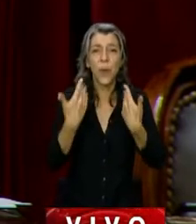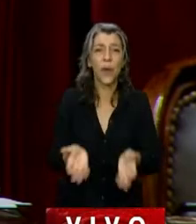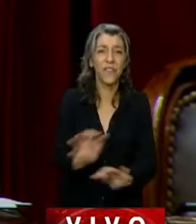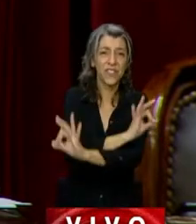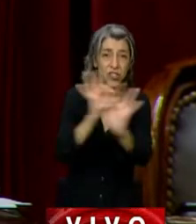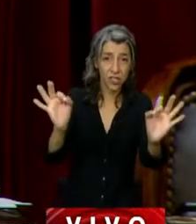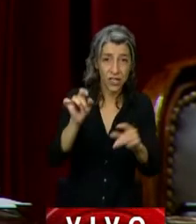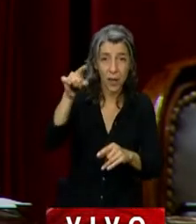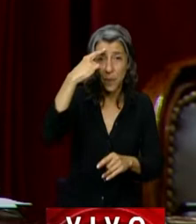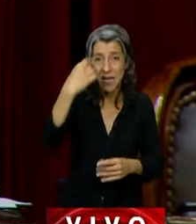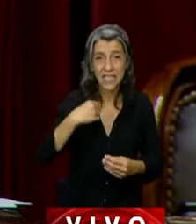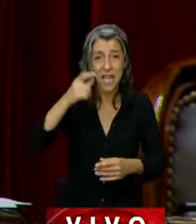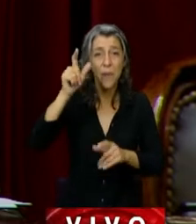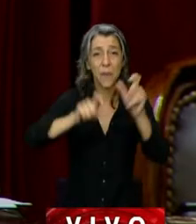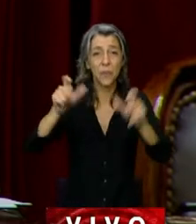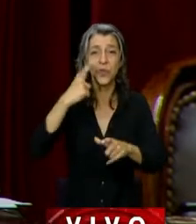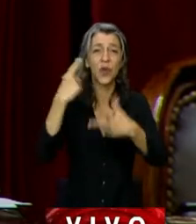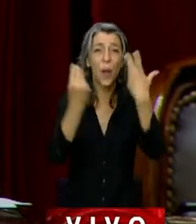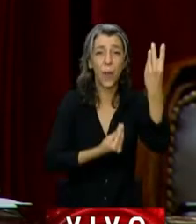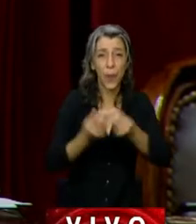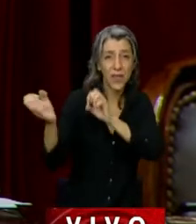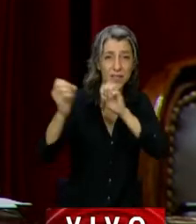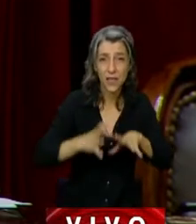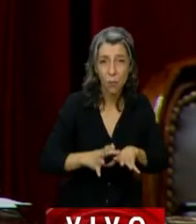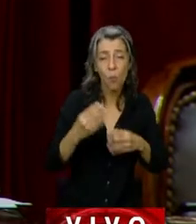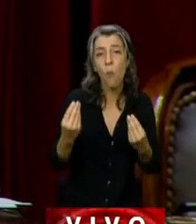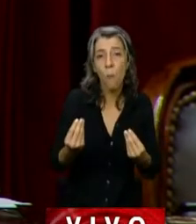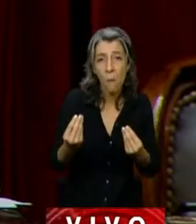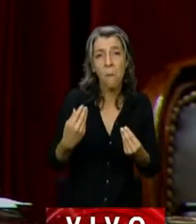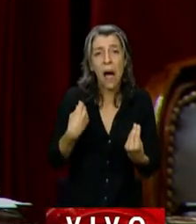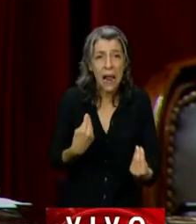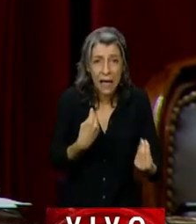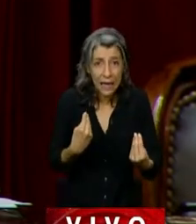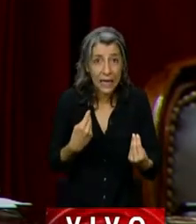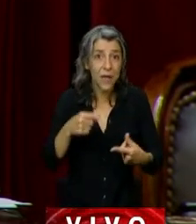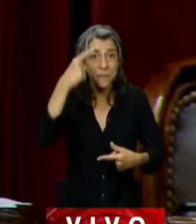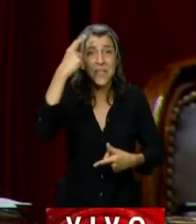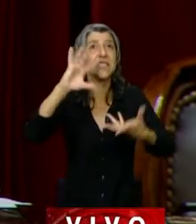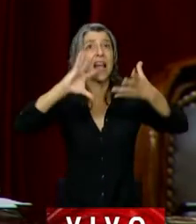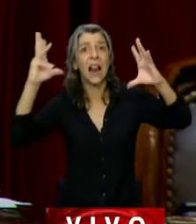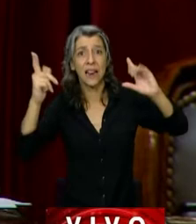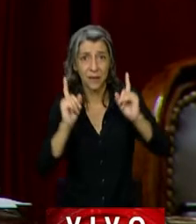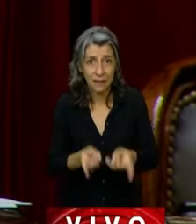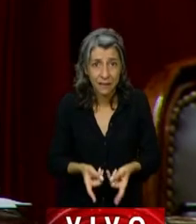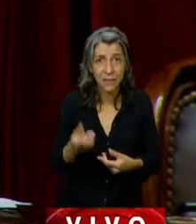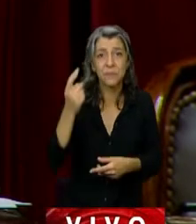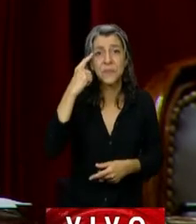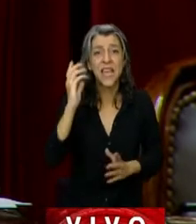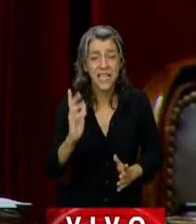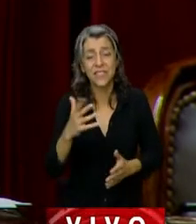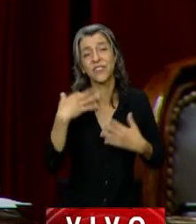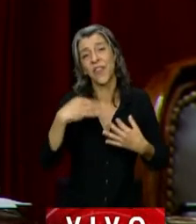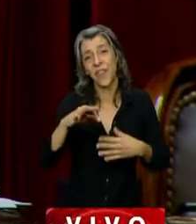No. No tengan dudas de que estaríamos en 10.000 habitantes. Y si con eso el resto de la Argentina piensa que